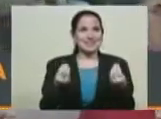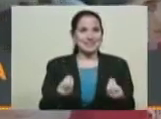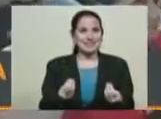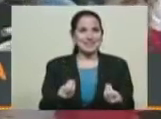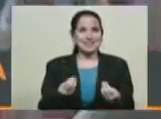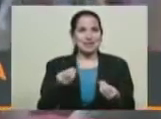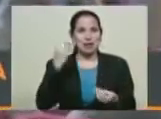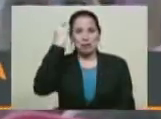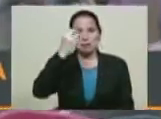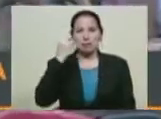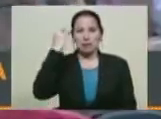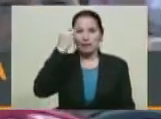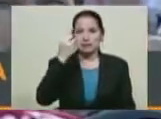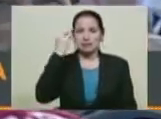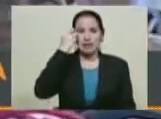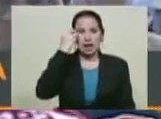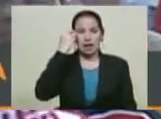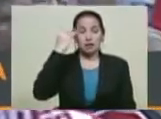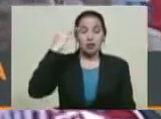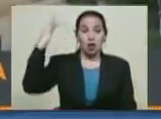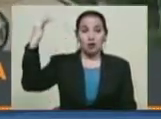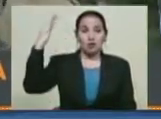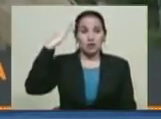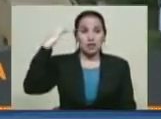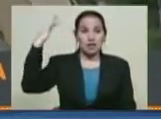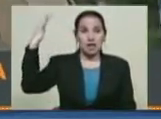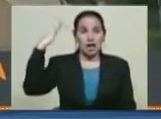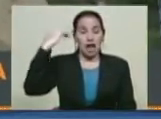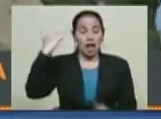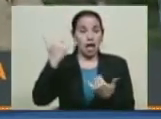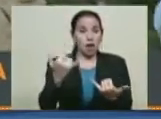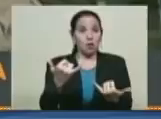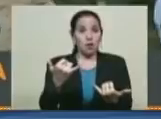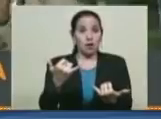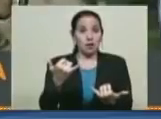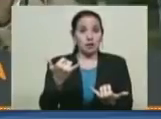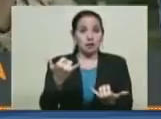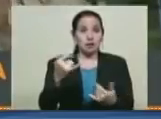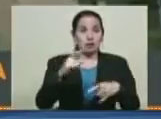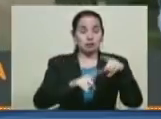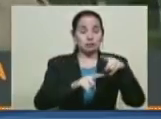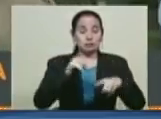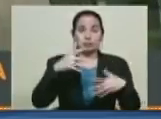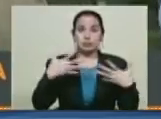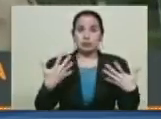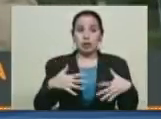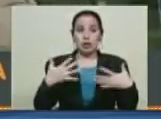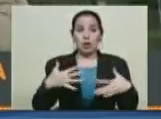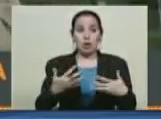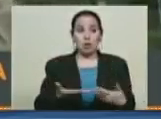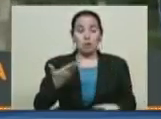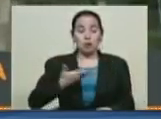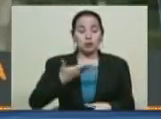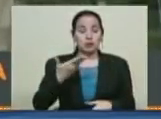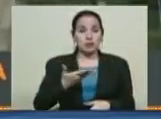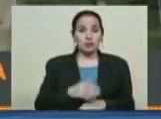grande, soñar en grande, actuar en grande. Esa es la